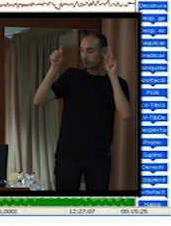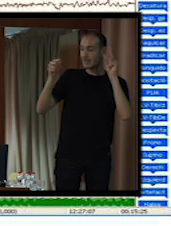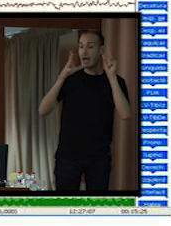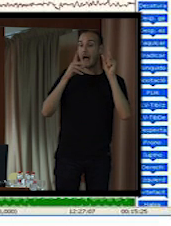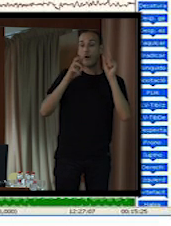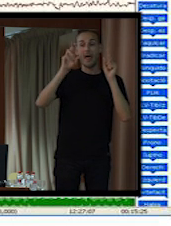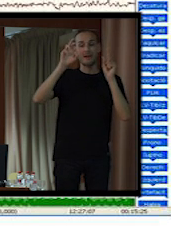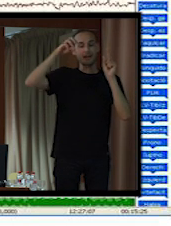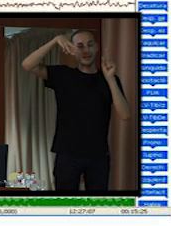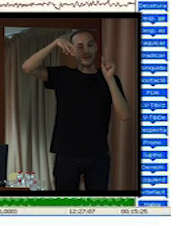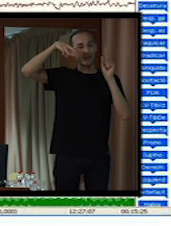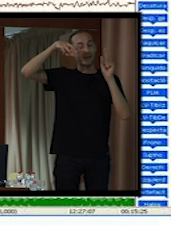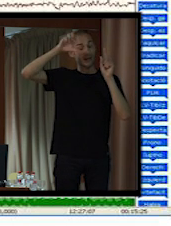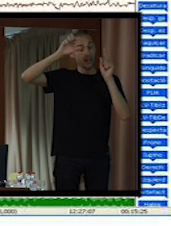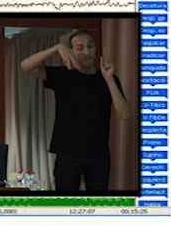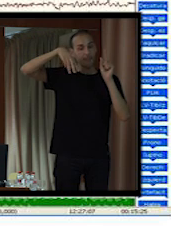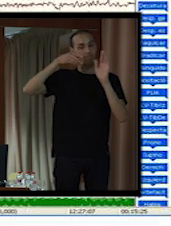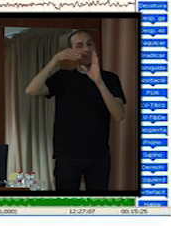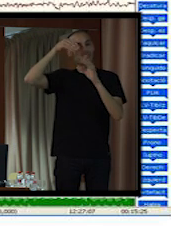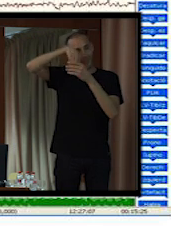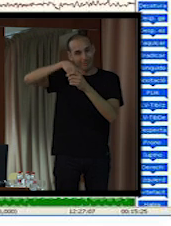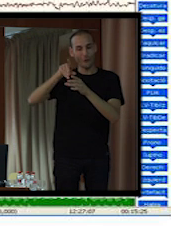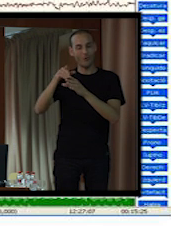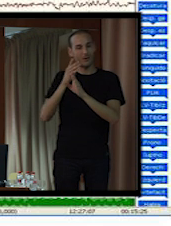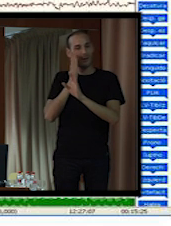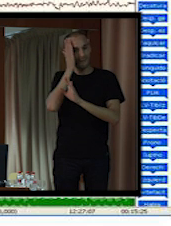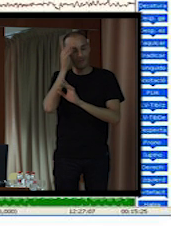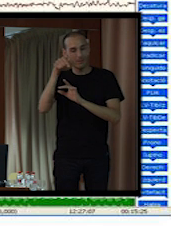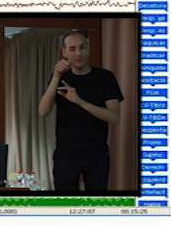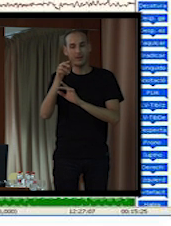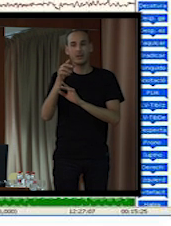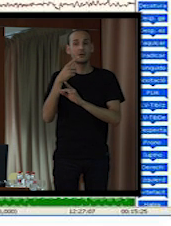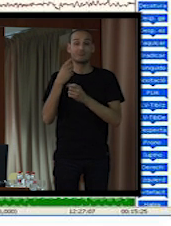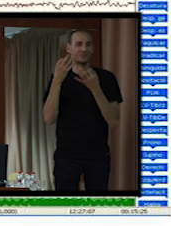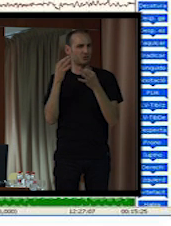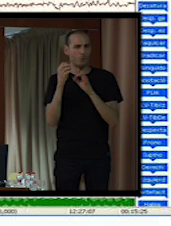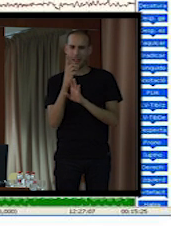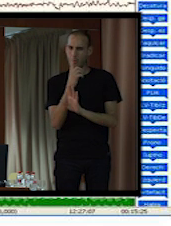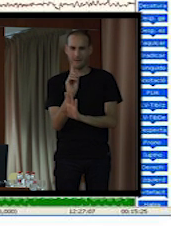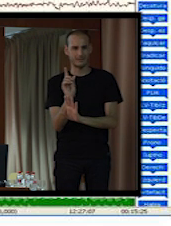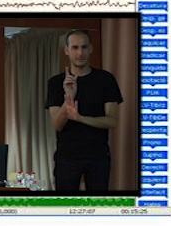REM. Esto no es normal. Que una persona en 20 minutos por la mañana alcance fase REM, pues no es normal.